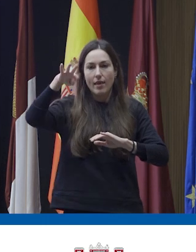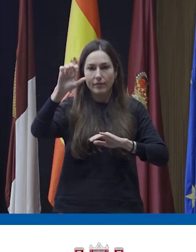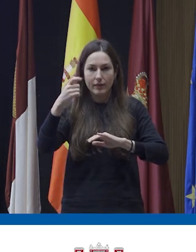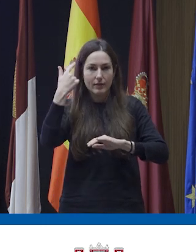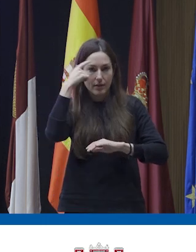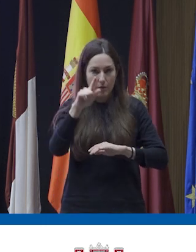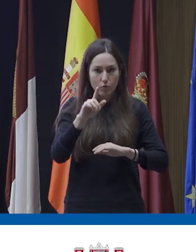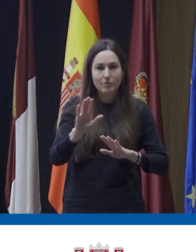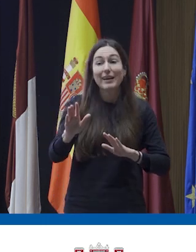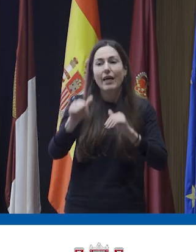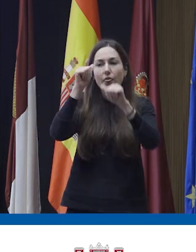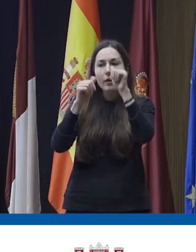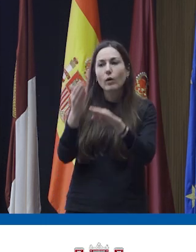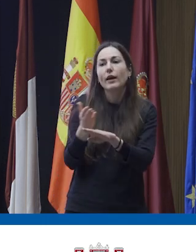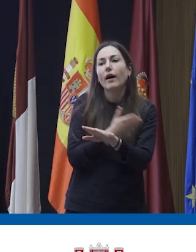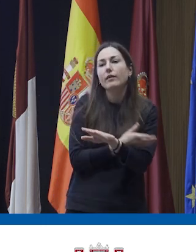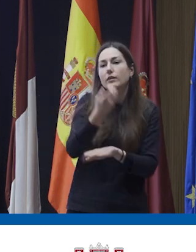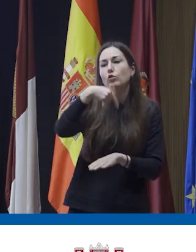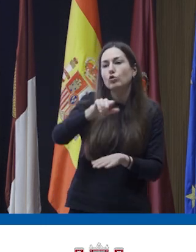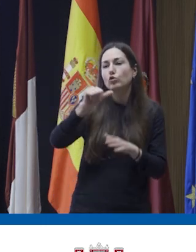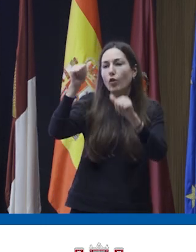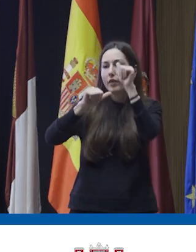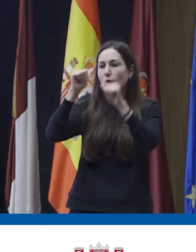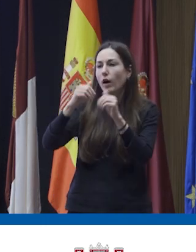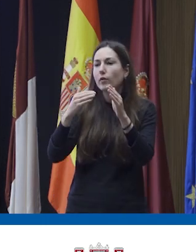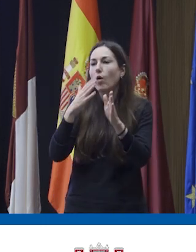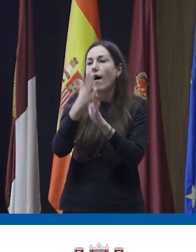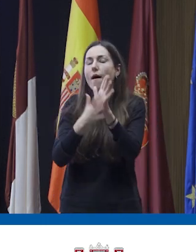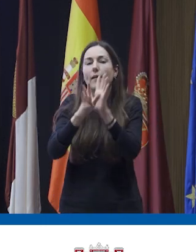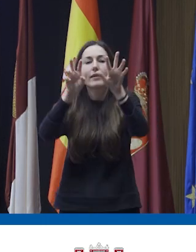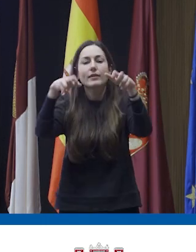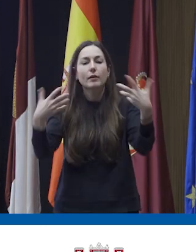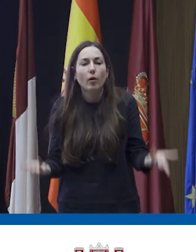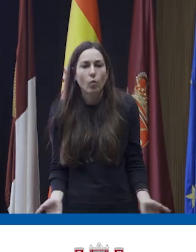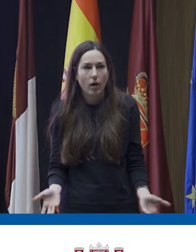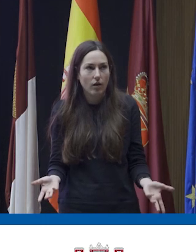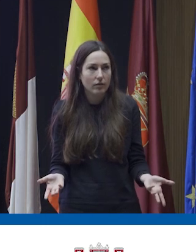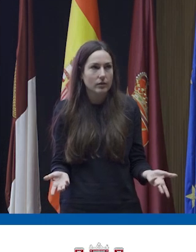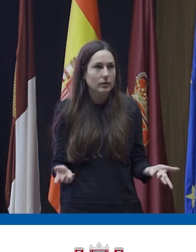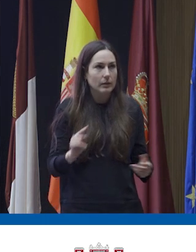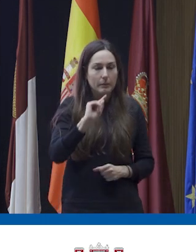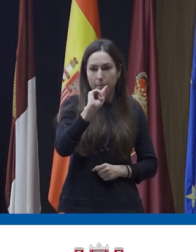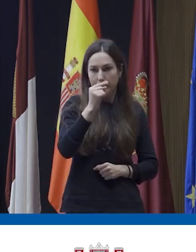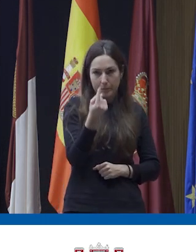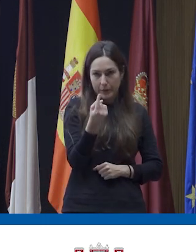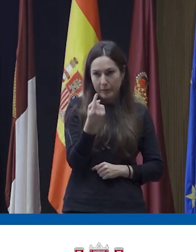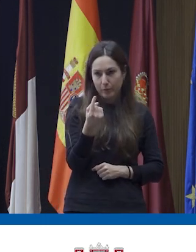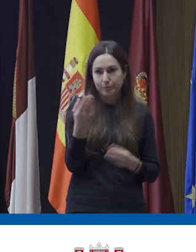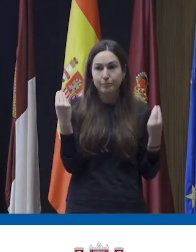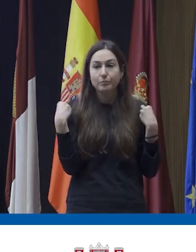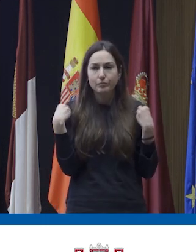con el cirujano antes de la cirugía de catarata? Bueno, pues en principio una de las más importantes son las consideraciones del estilo de